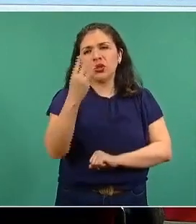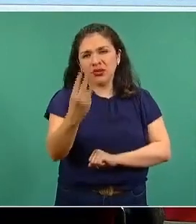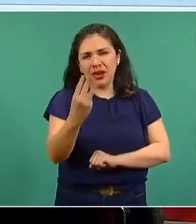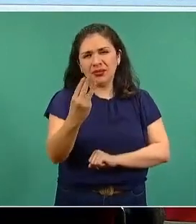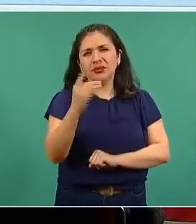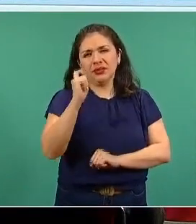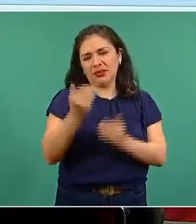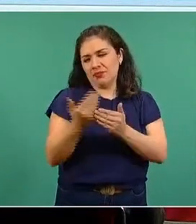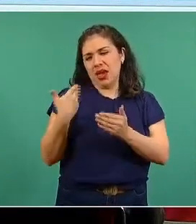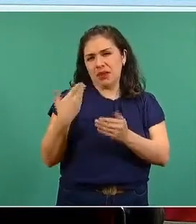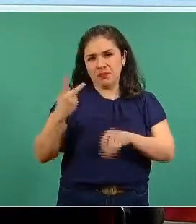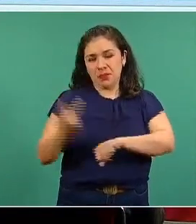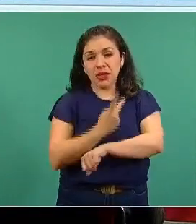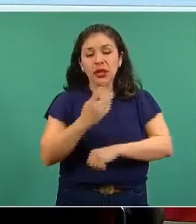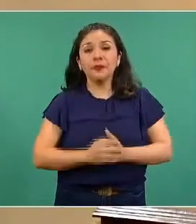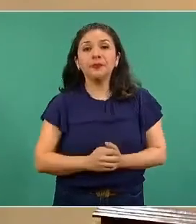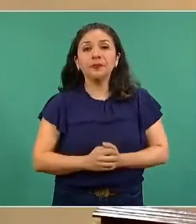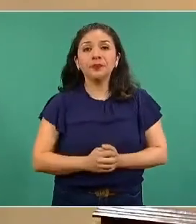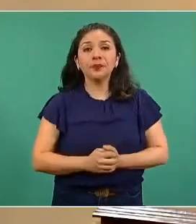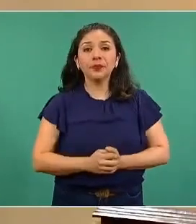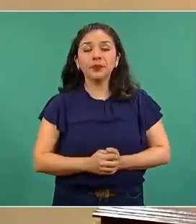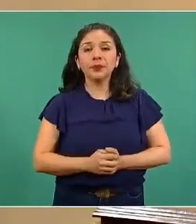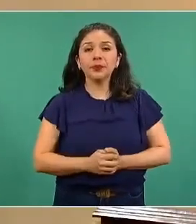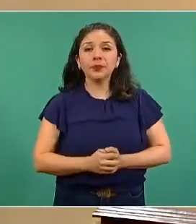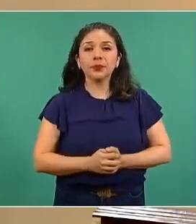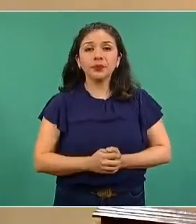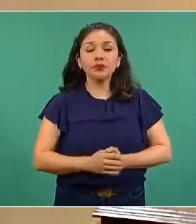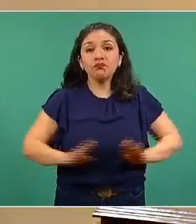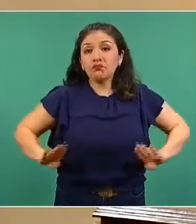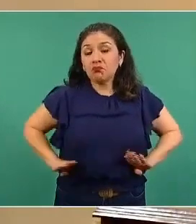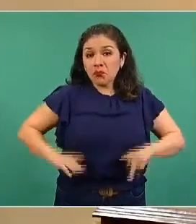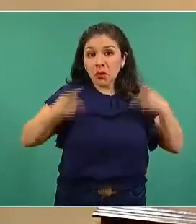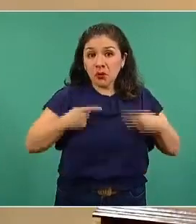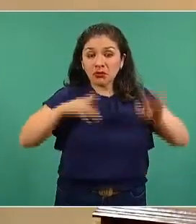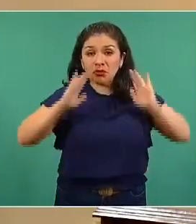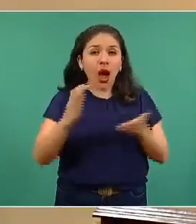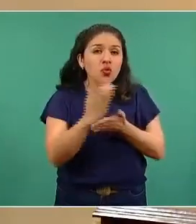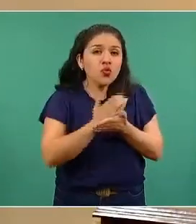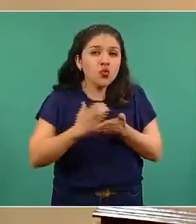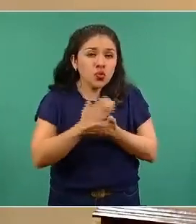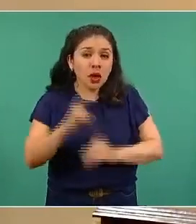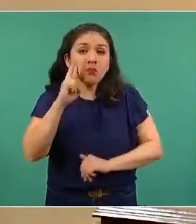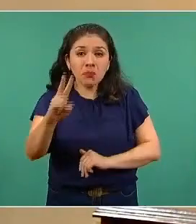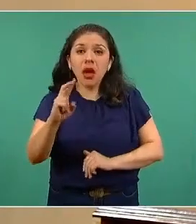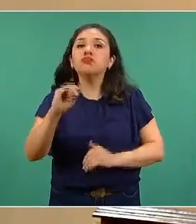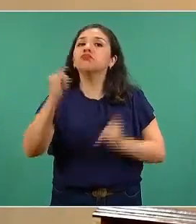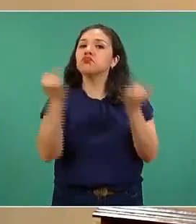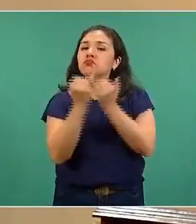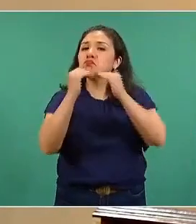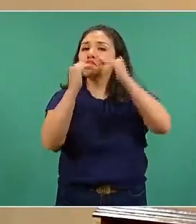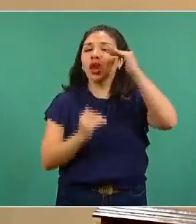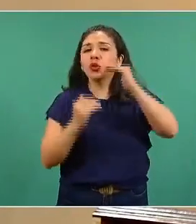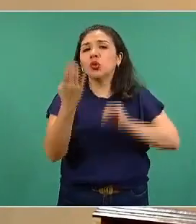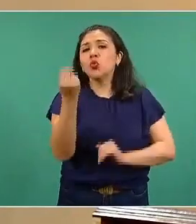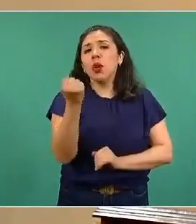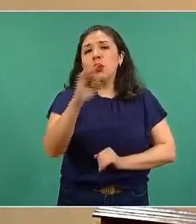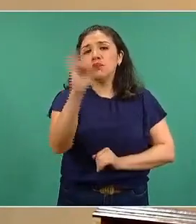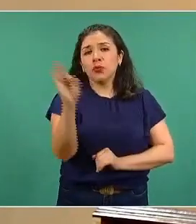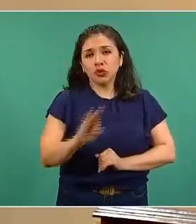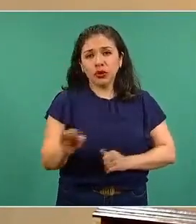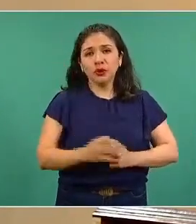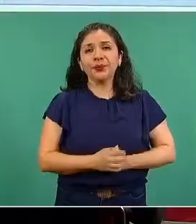53, que es anterior. Y en el caso de las personas recuperadas, vemos una disminución del menos